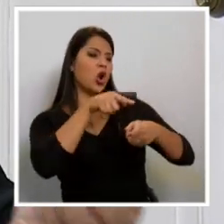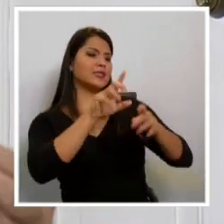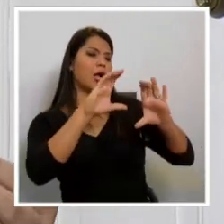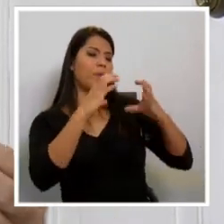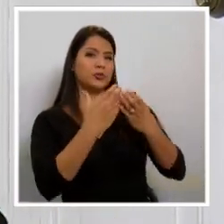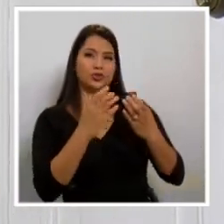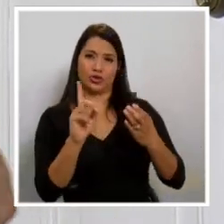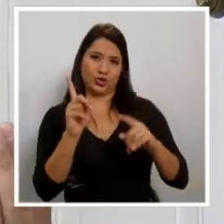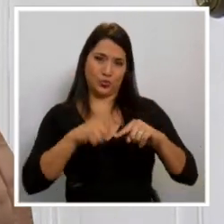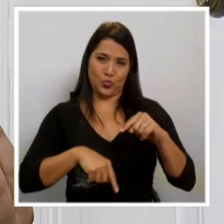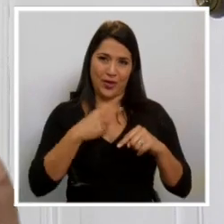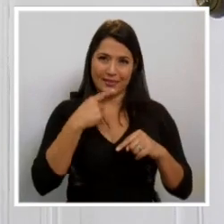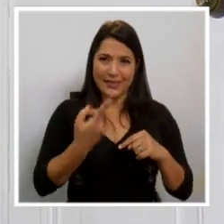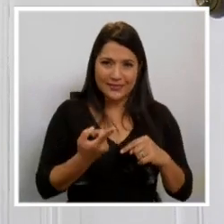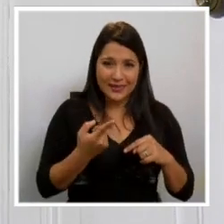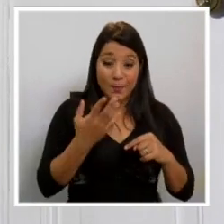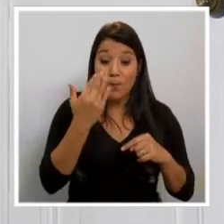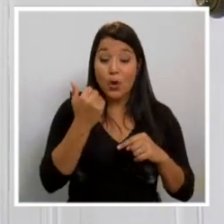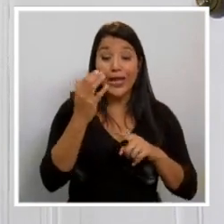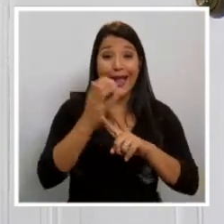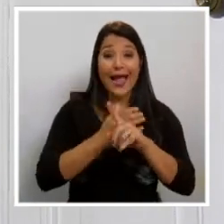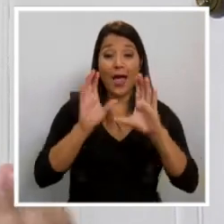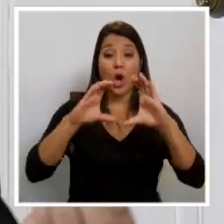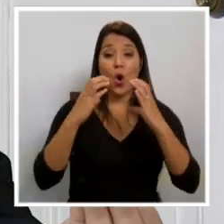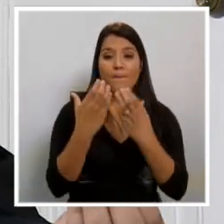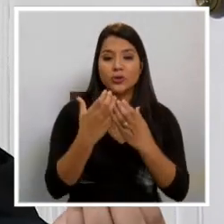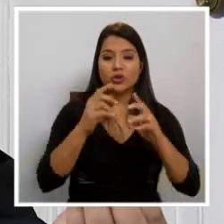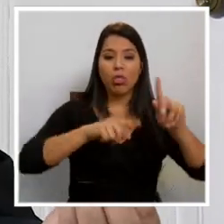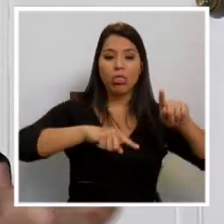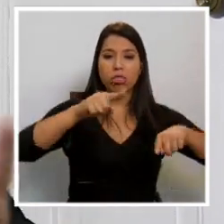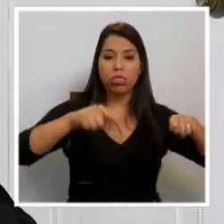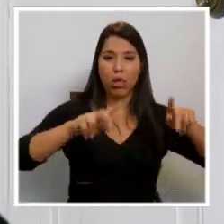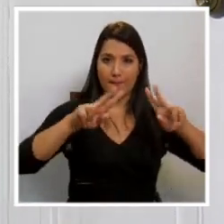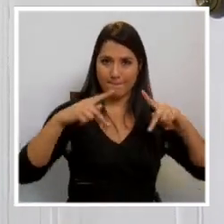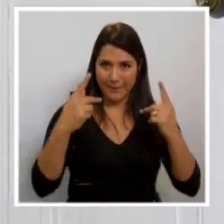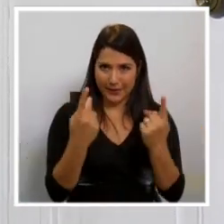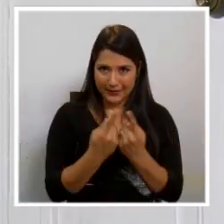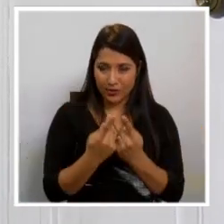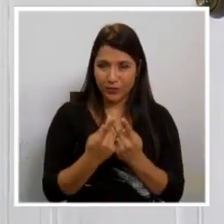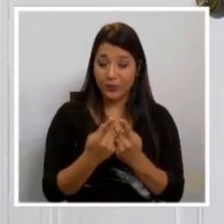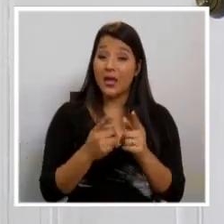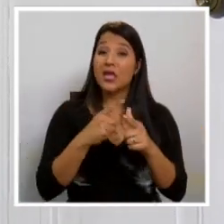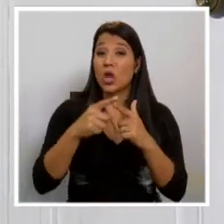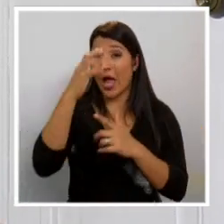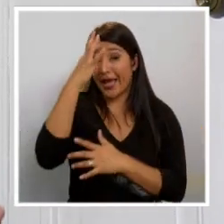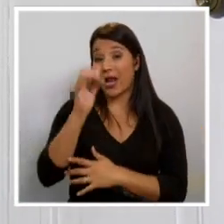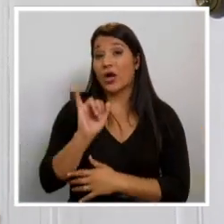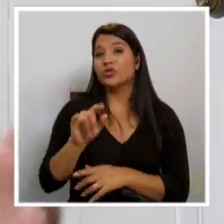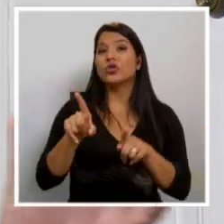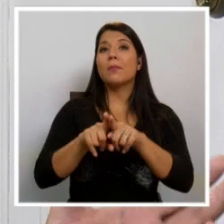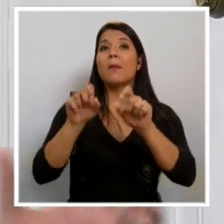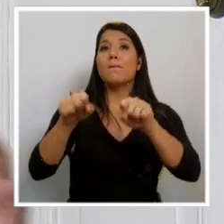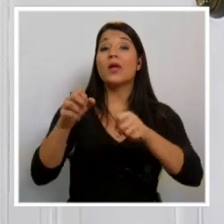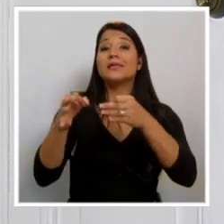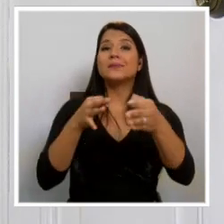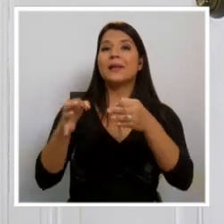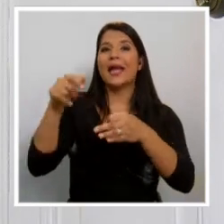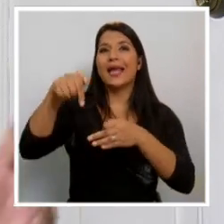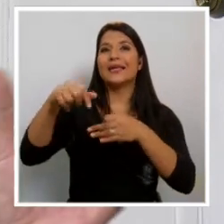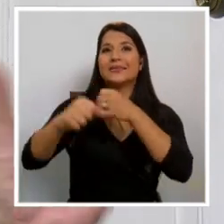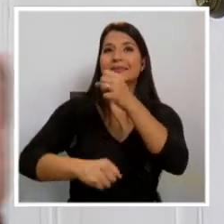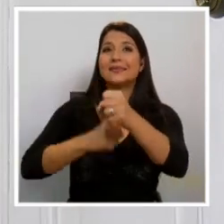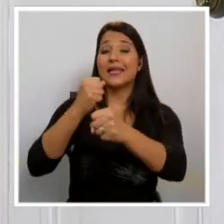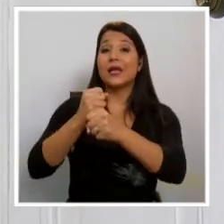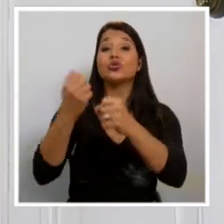diferentes comisiones. Entonces tienen que negociar el avance en una comisión versus el avance en otra comisión. Creo que eso también podría explicar que este año